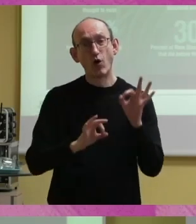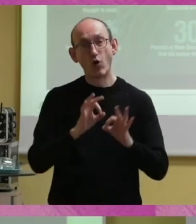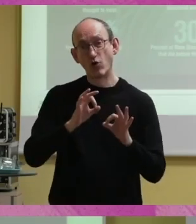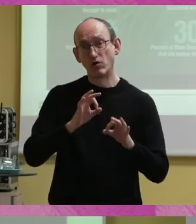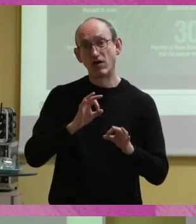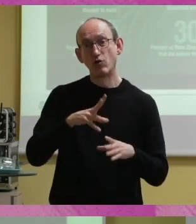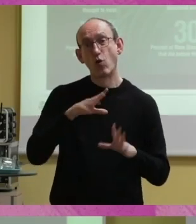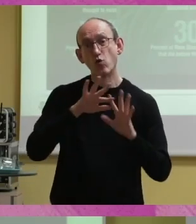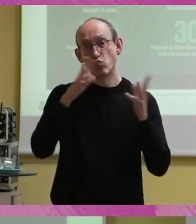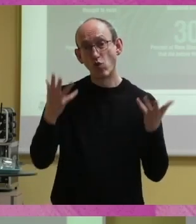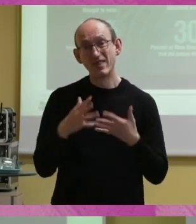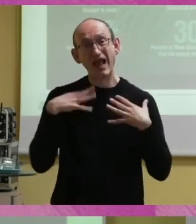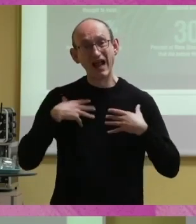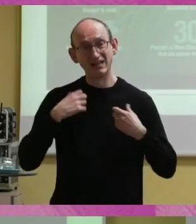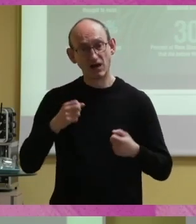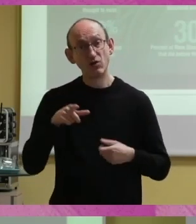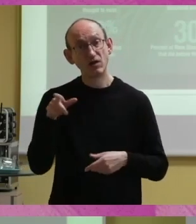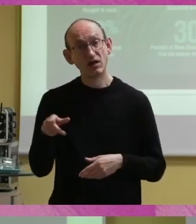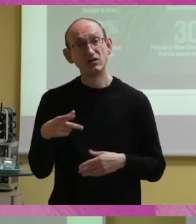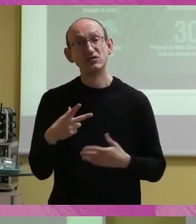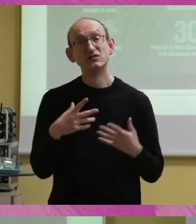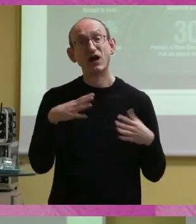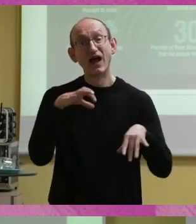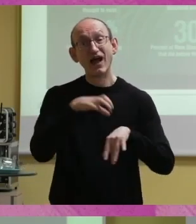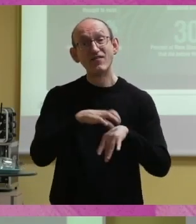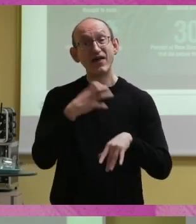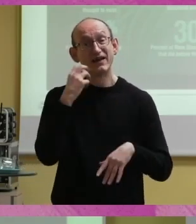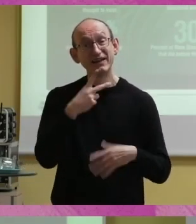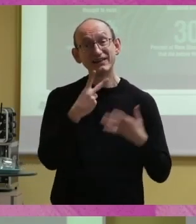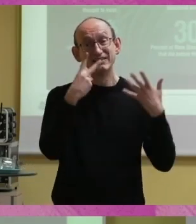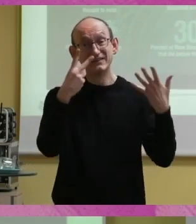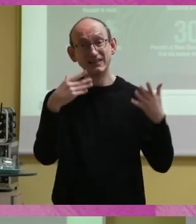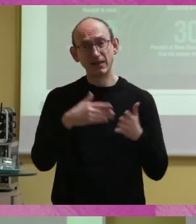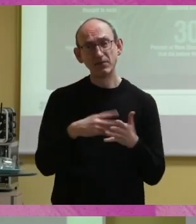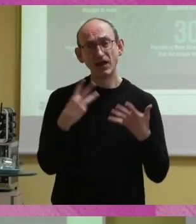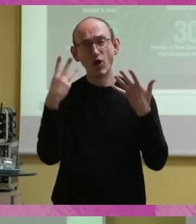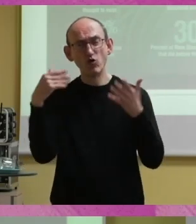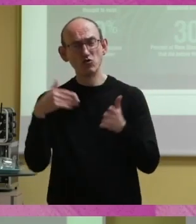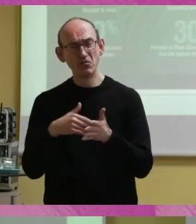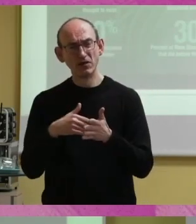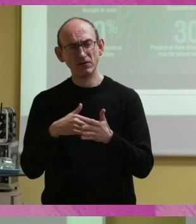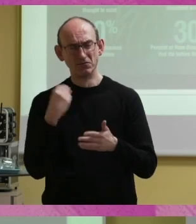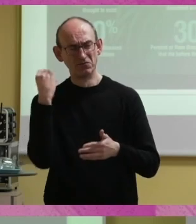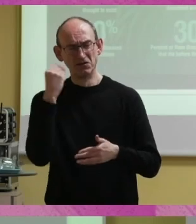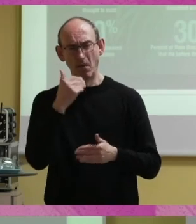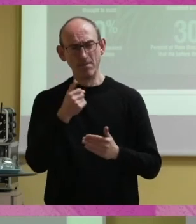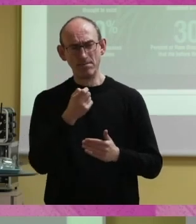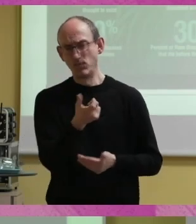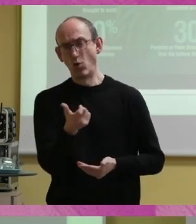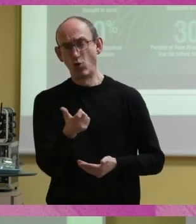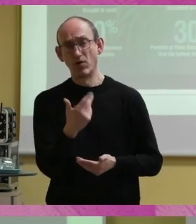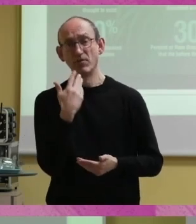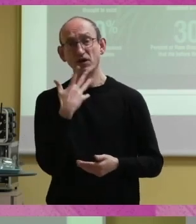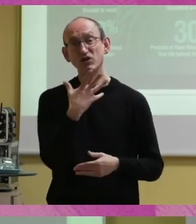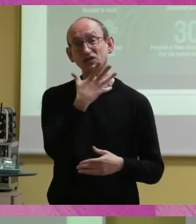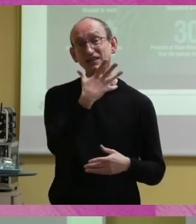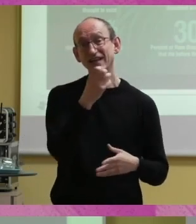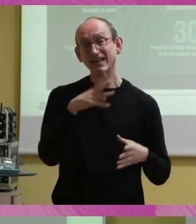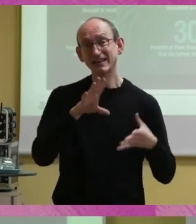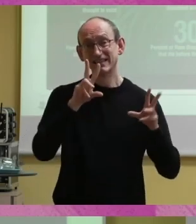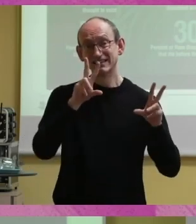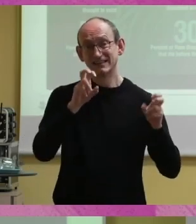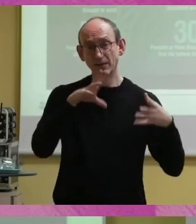Salud, y vemos que tipifican 7.000, 8.000 enfermedades raras. A mí se me quedan cortas, no sé a vosotros, pero si sumamos 500